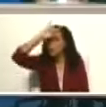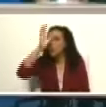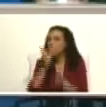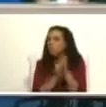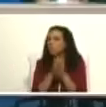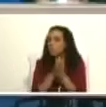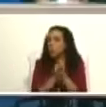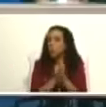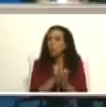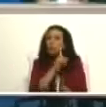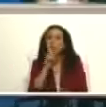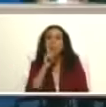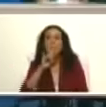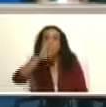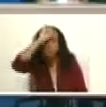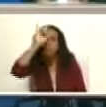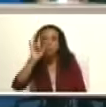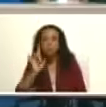Correcto.